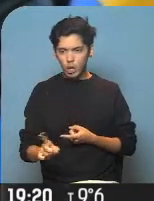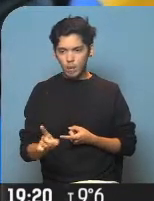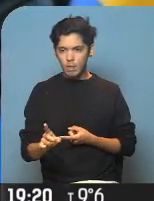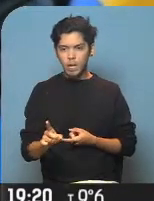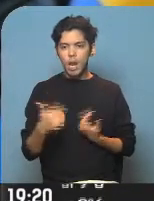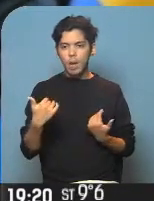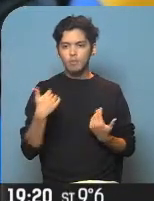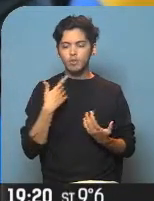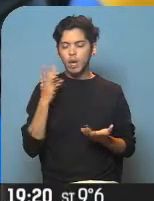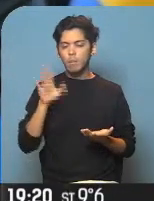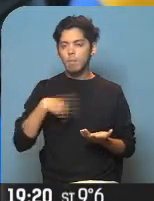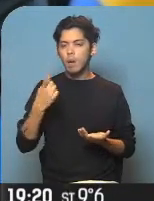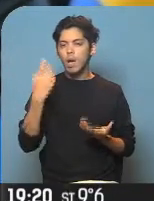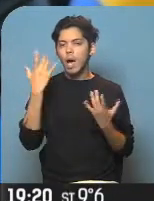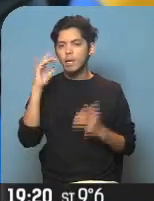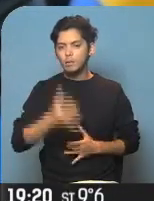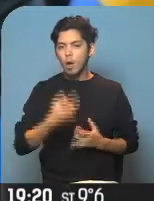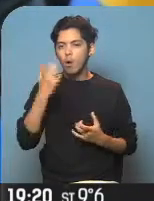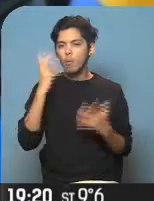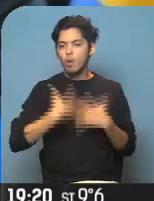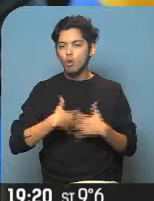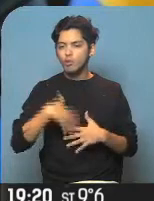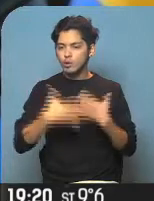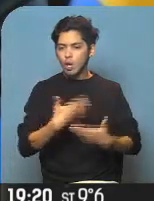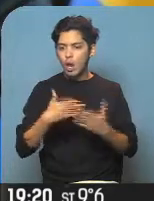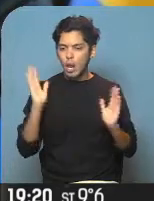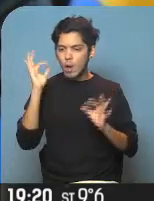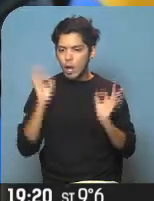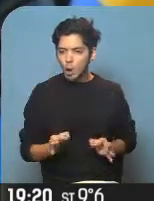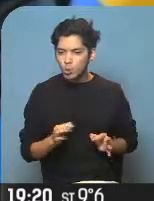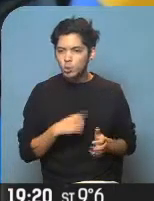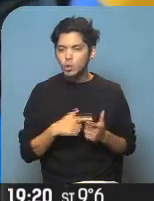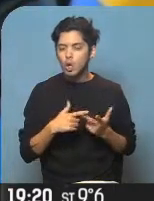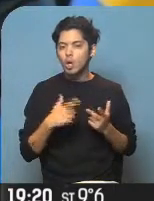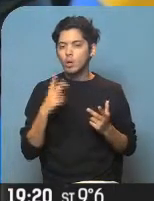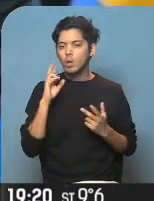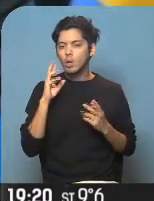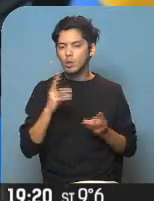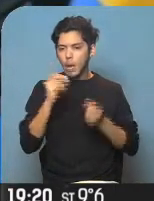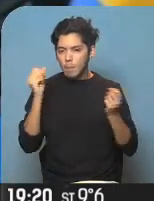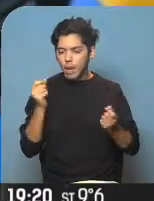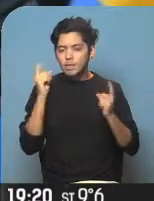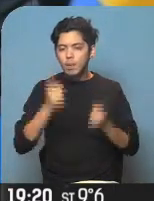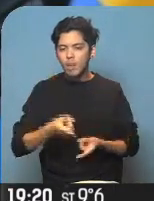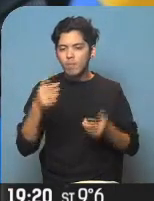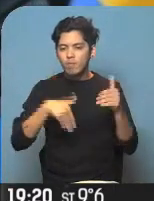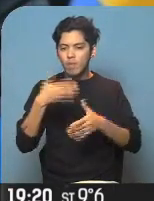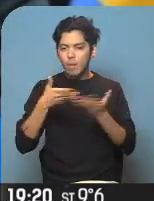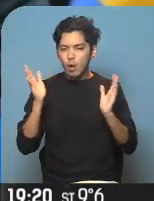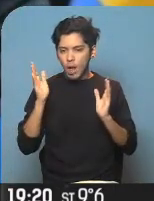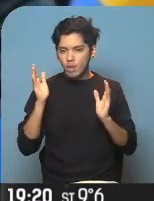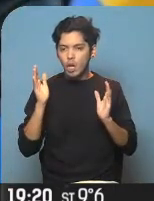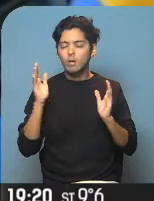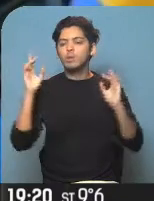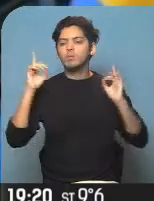garantías para ser aceptado como un proceso libre, justo, transparente y democrático. Frente a la ruptura